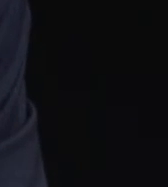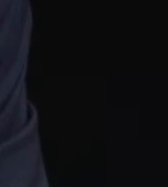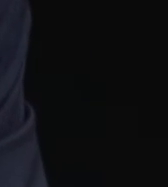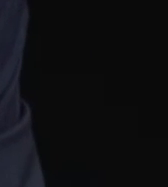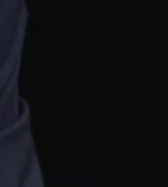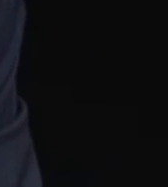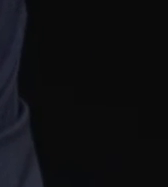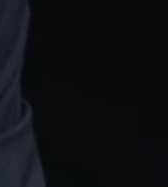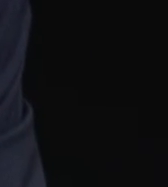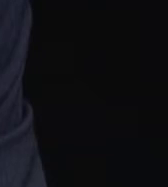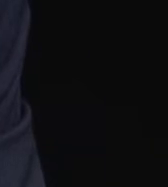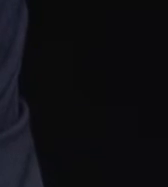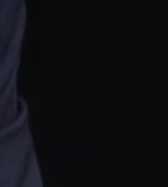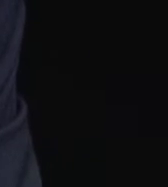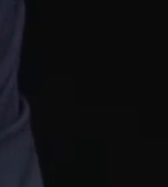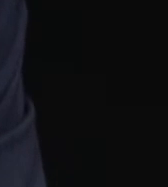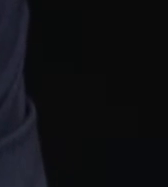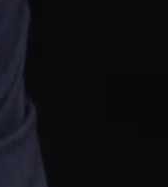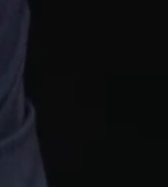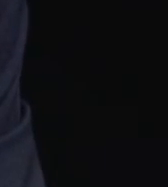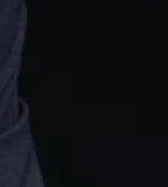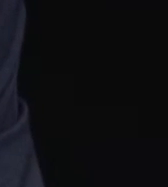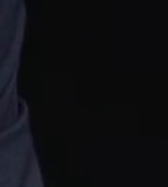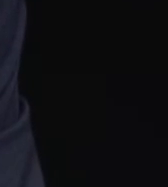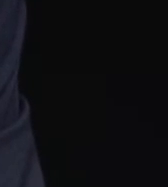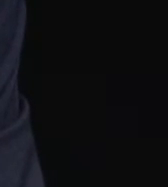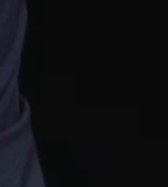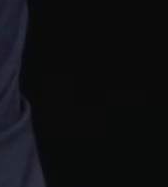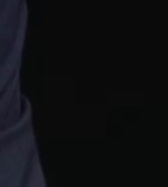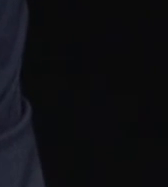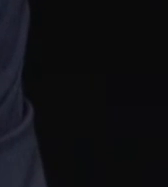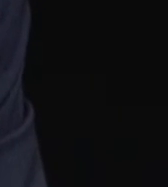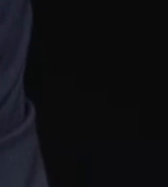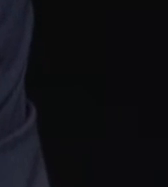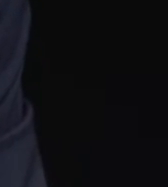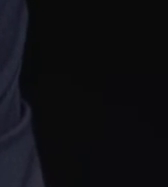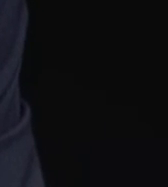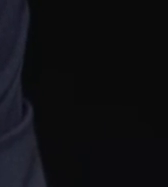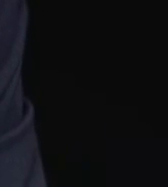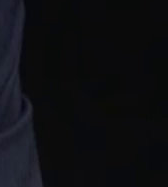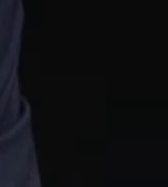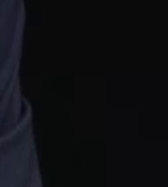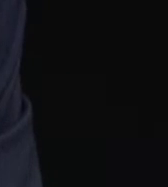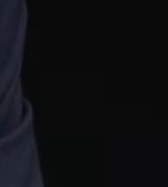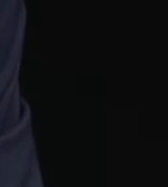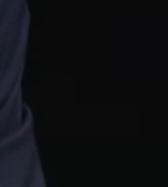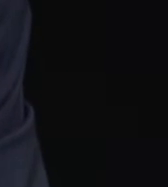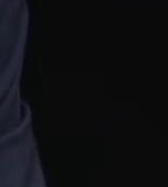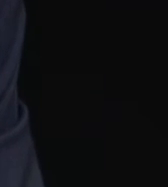Costa Rica, ejemplo típico. Eso genera pues flujos de capitales, ya